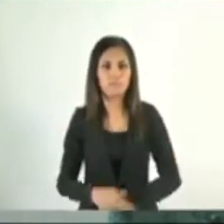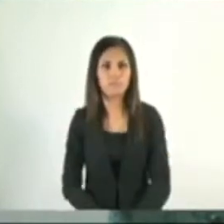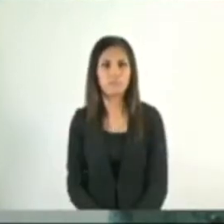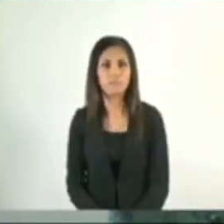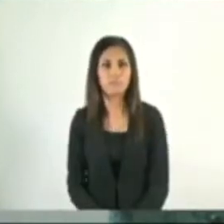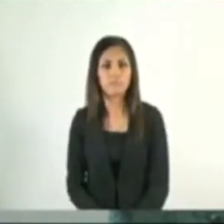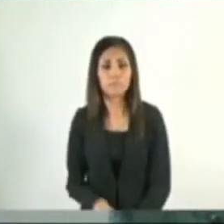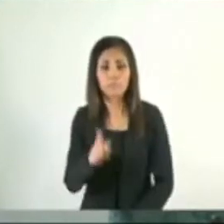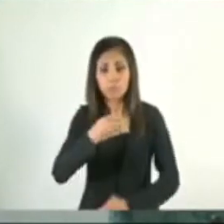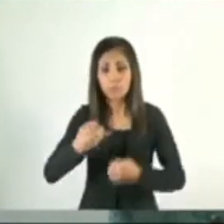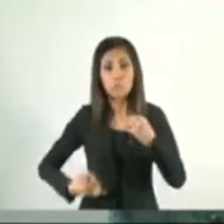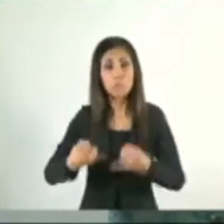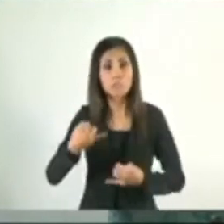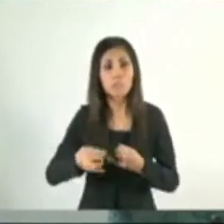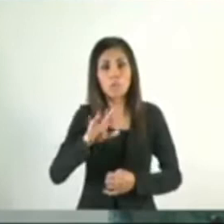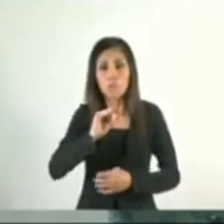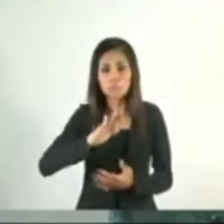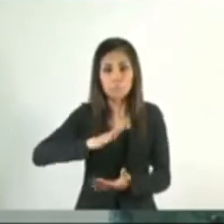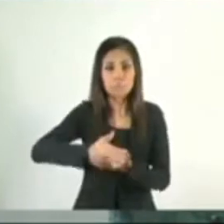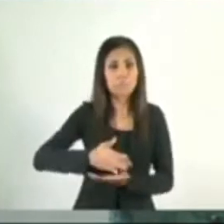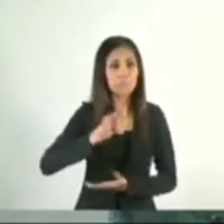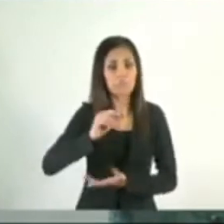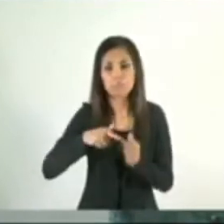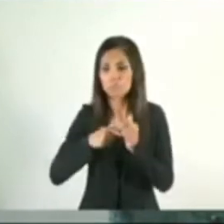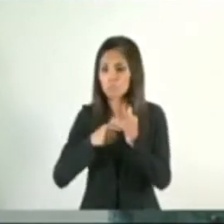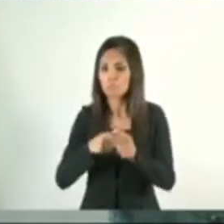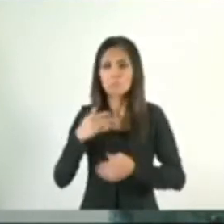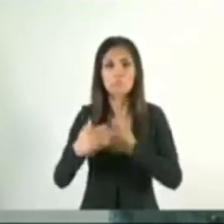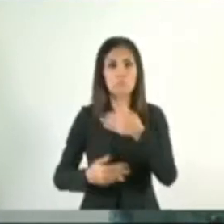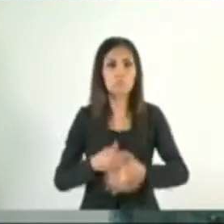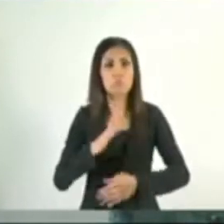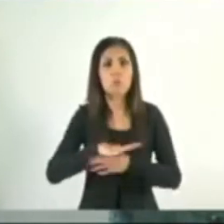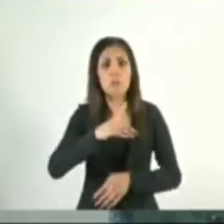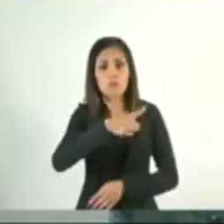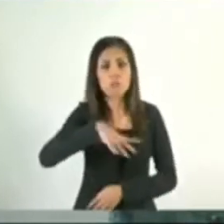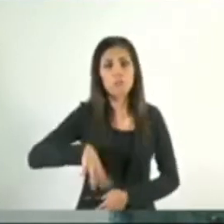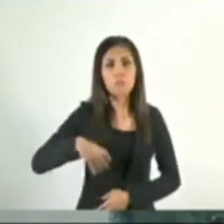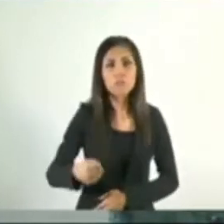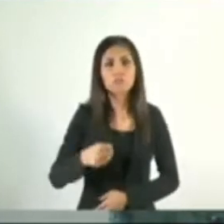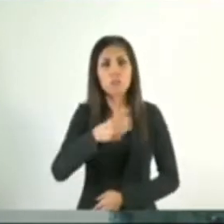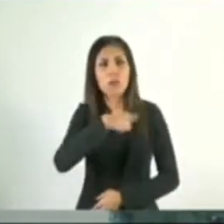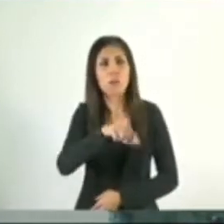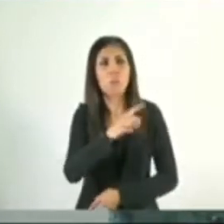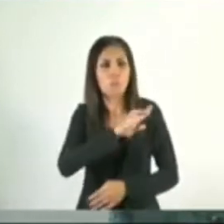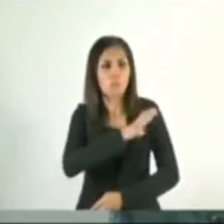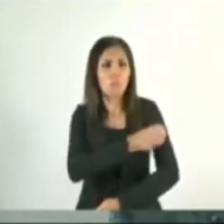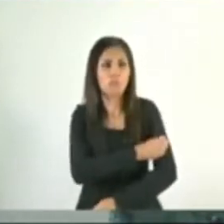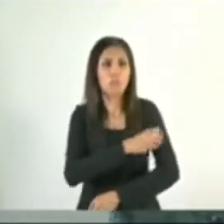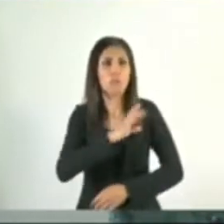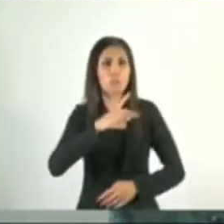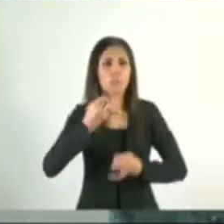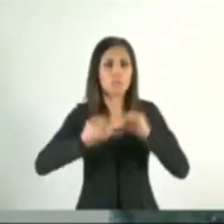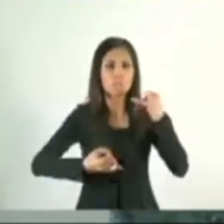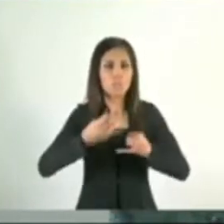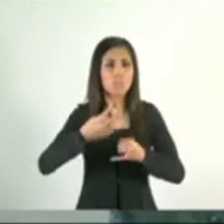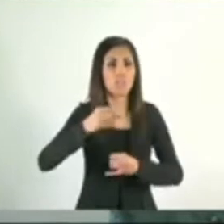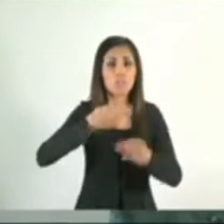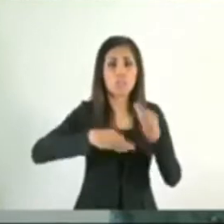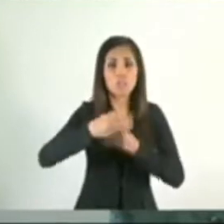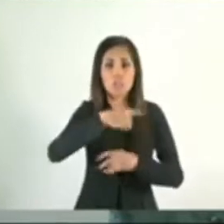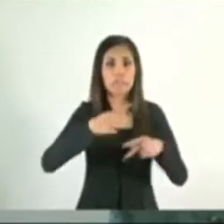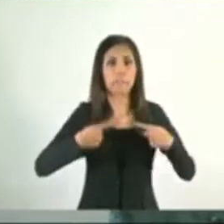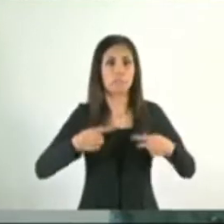de justicia no se ha detenido en gran medida por el esfuerzo del personal del Poder Judicial y de las y los